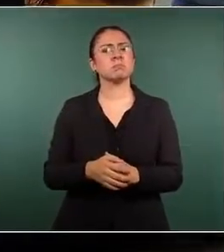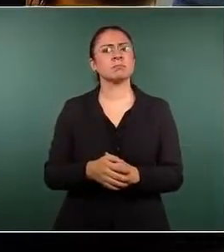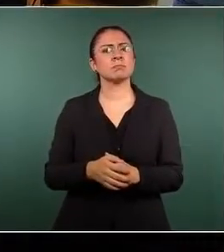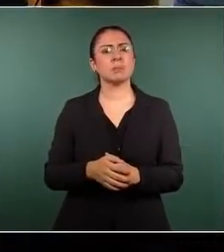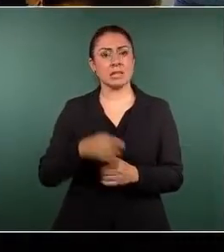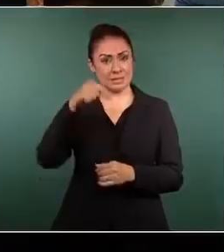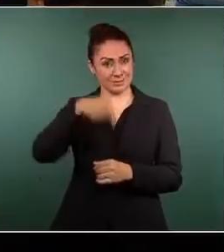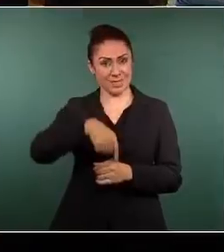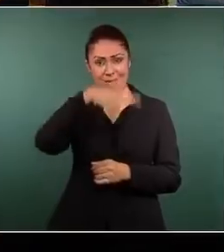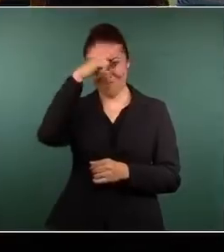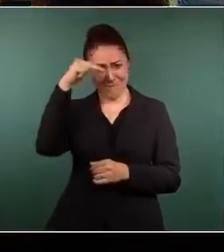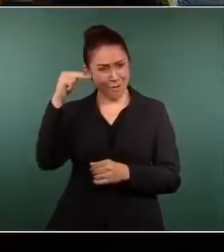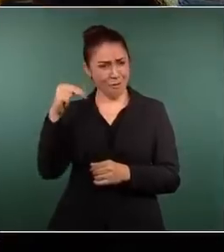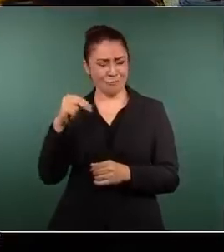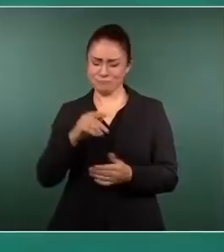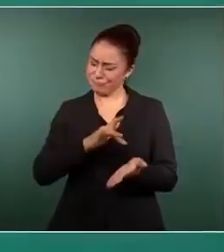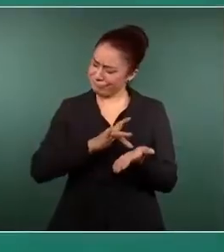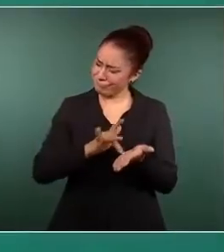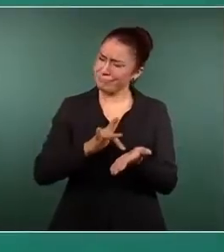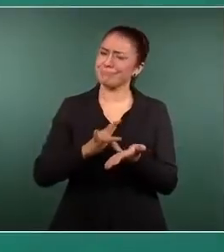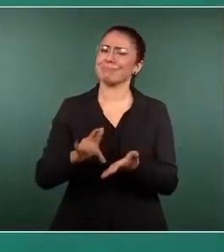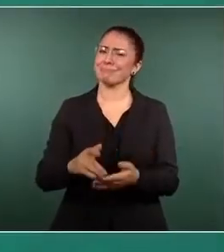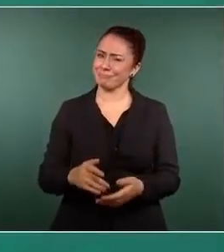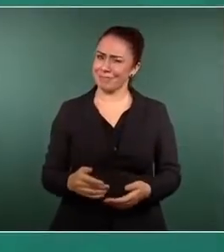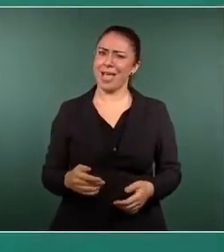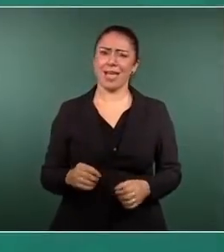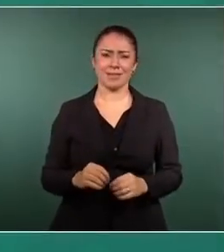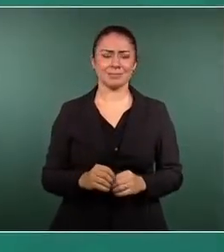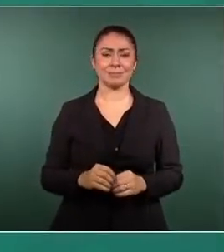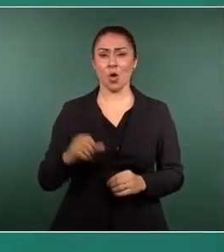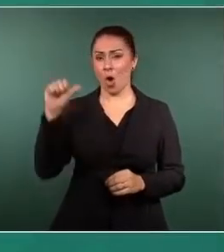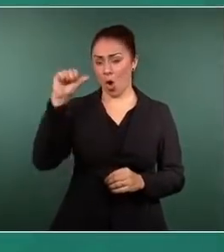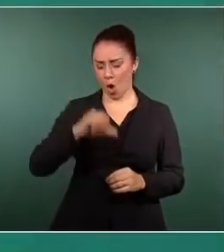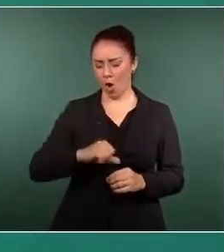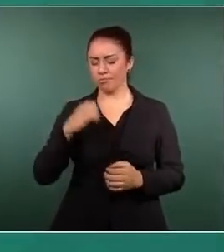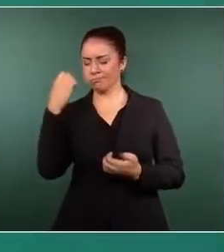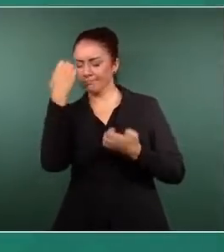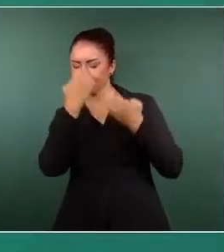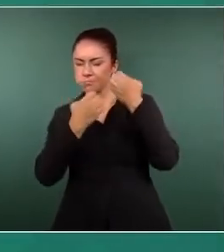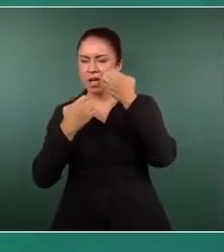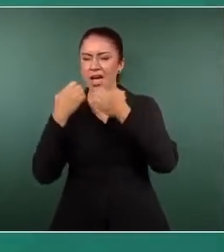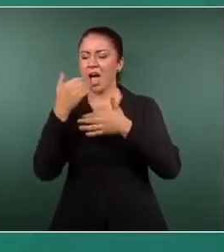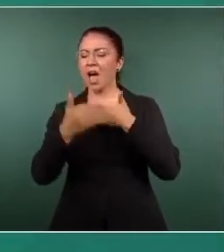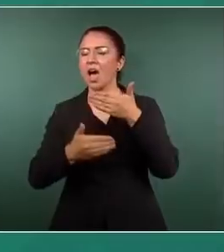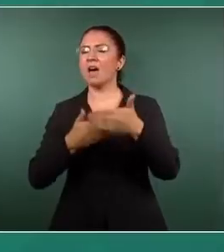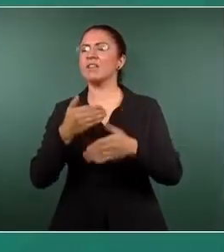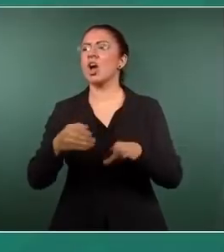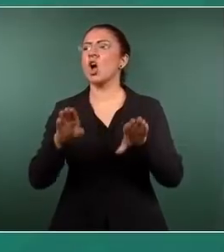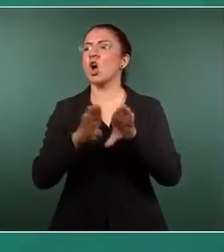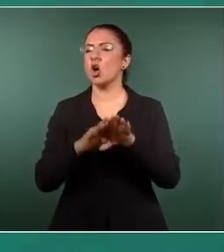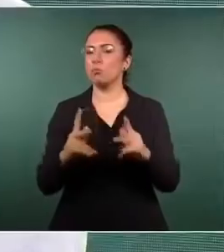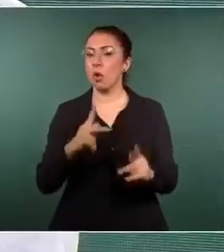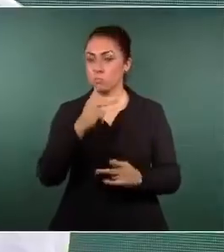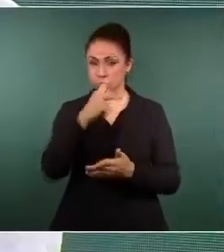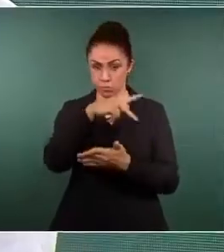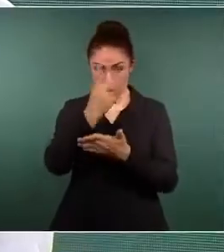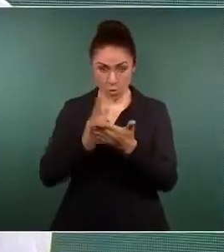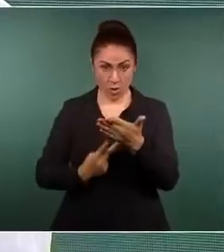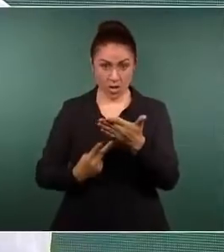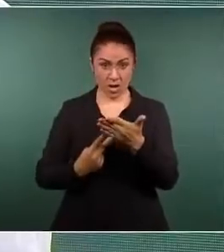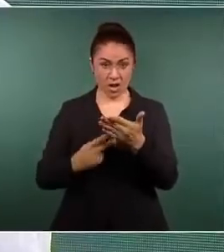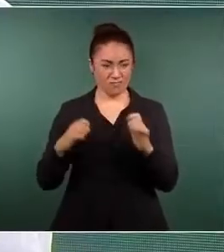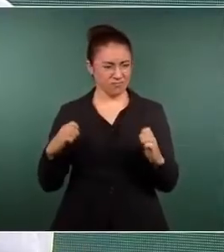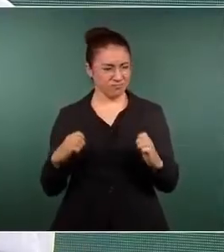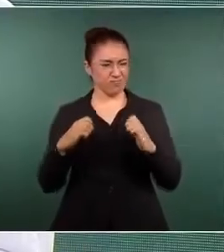a nayarit les decía vamos a evaluar hoy el avance del programa emergente que